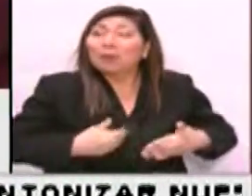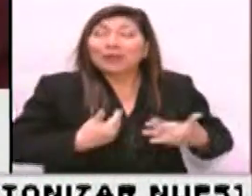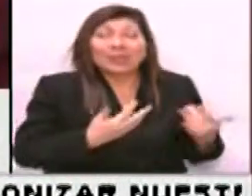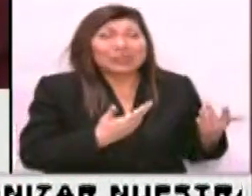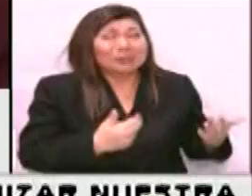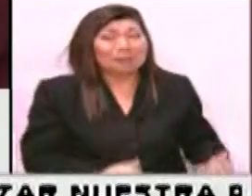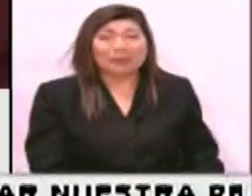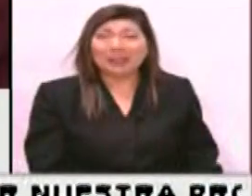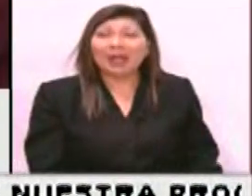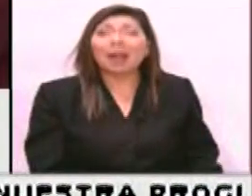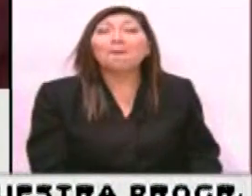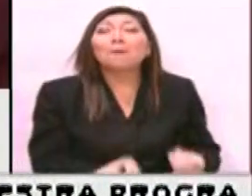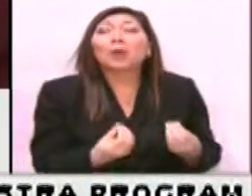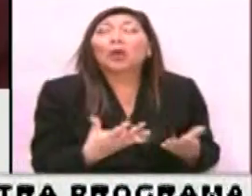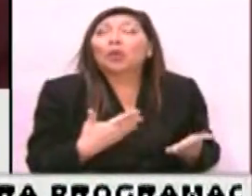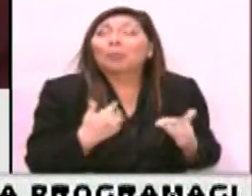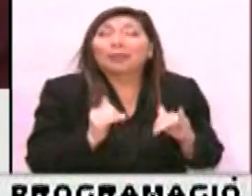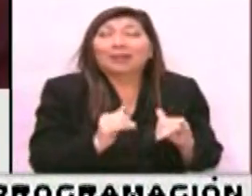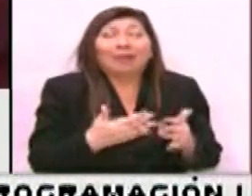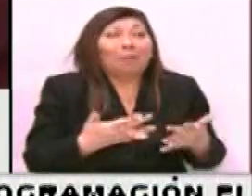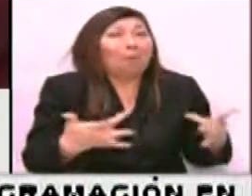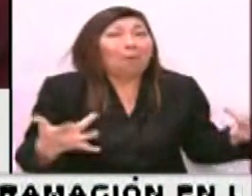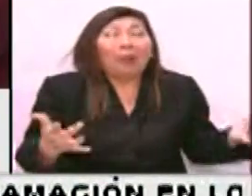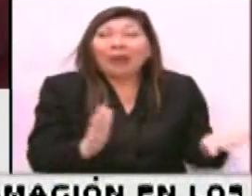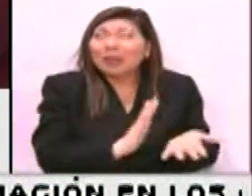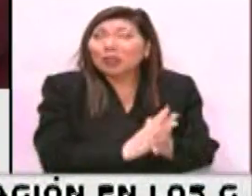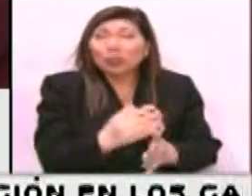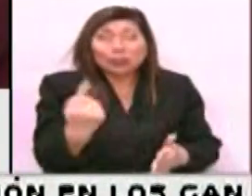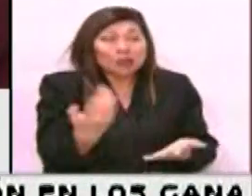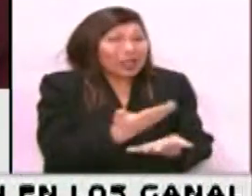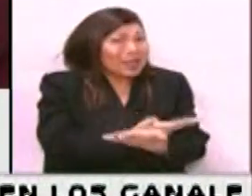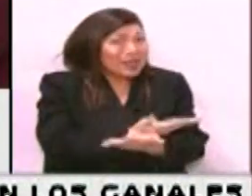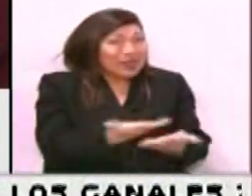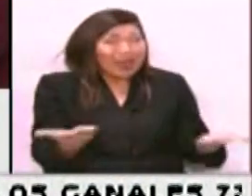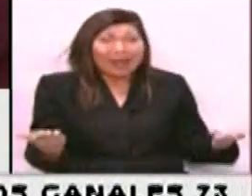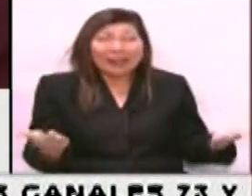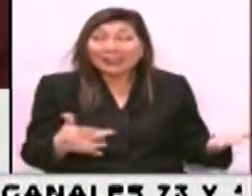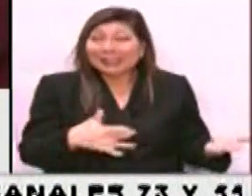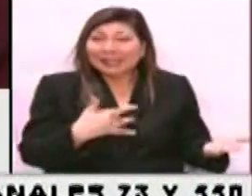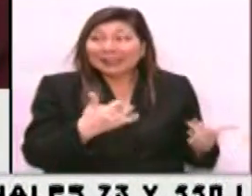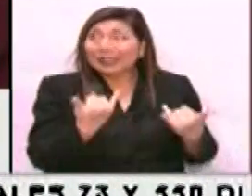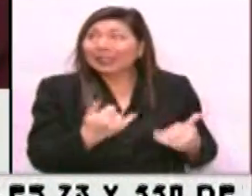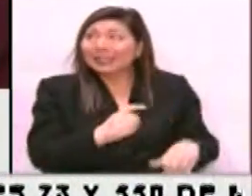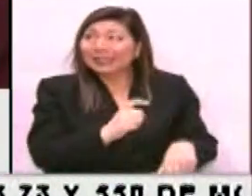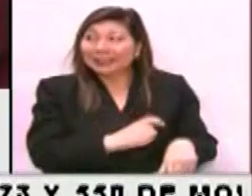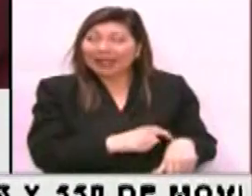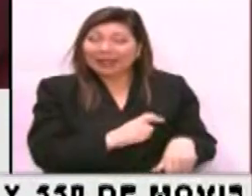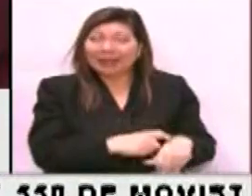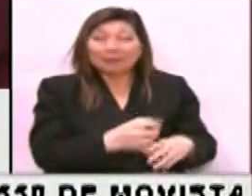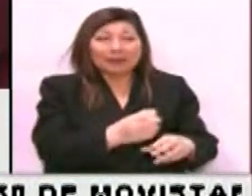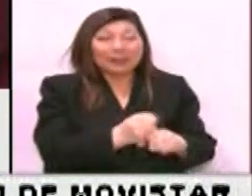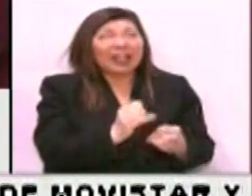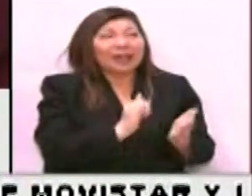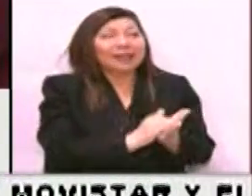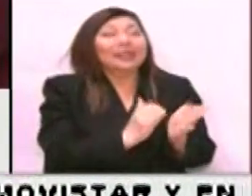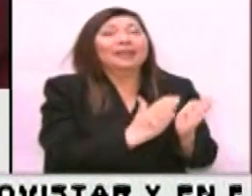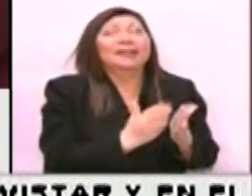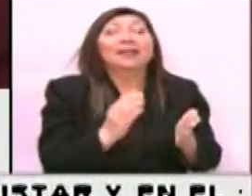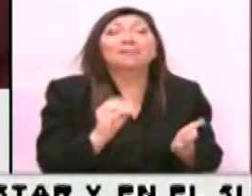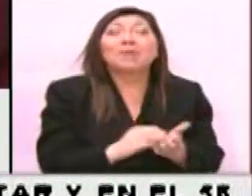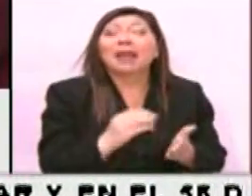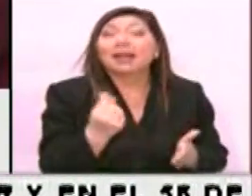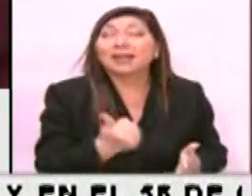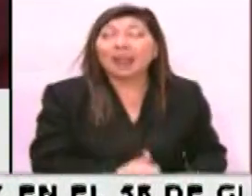esperar, porque no se puede dejar al país en la anarquía. Entonces podría tener sentido que en ese momento se hubiera tomado una determinación de